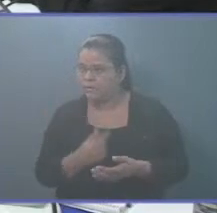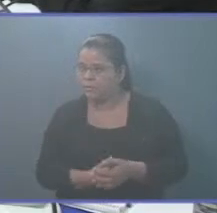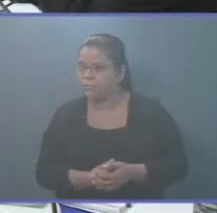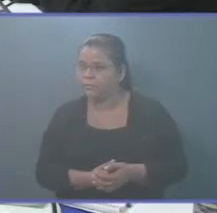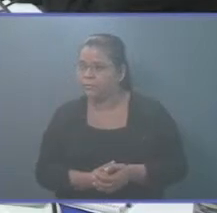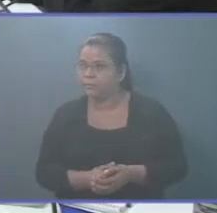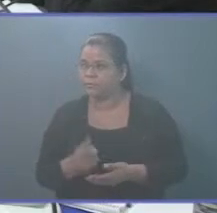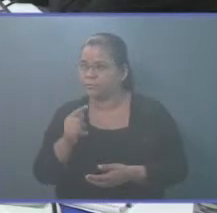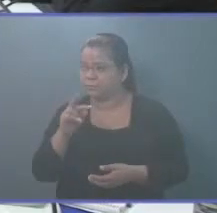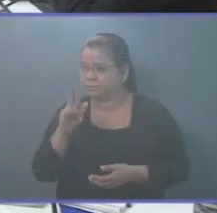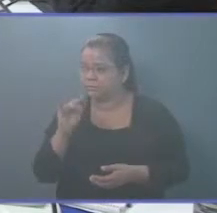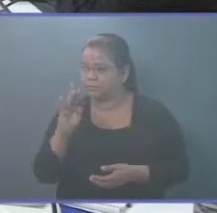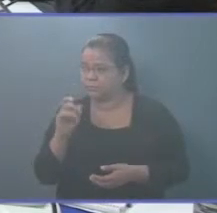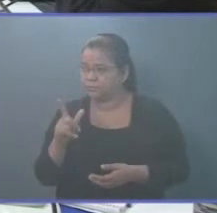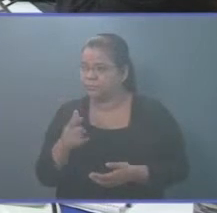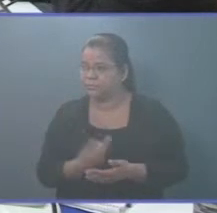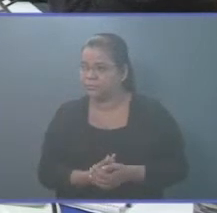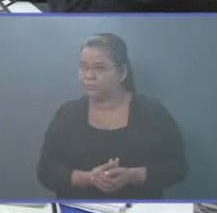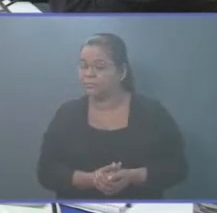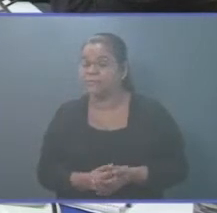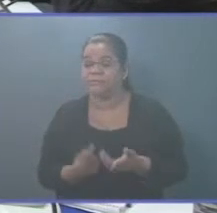ordinarios, pero cuando concurran